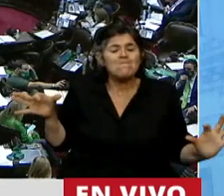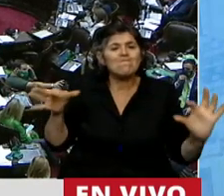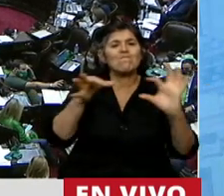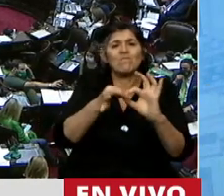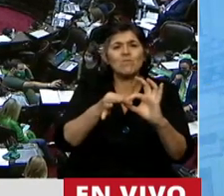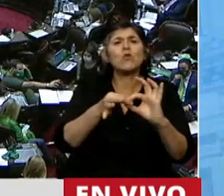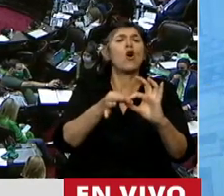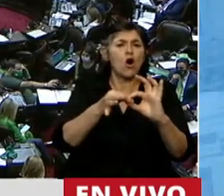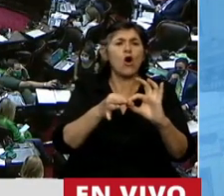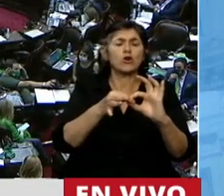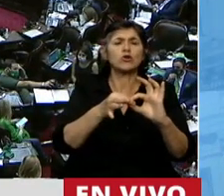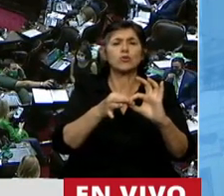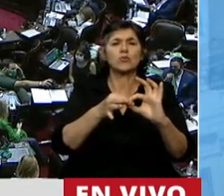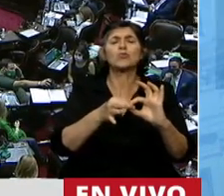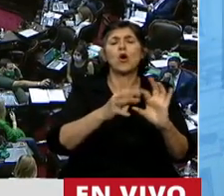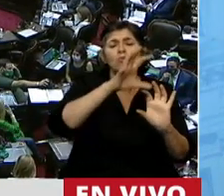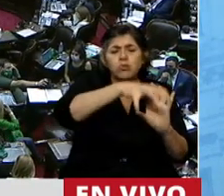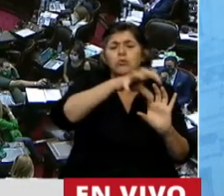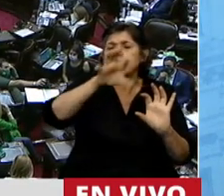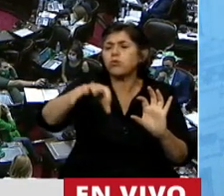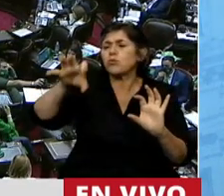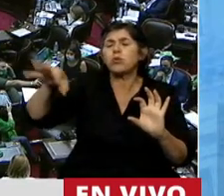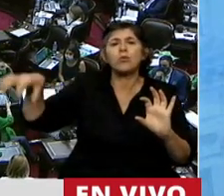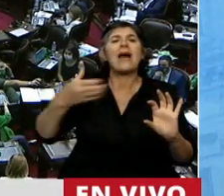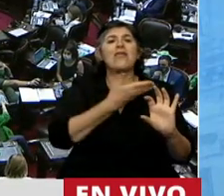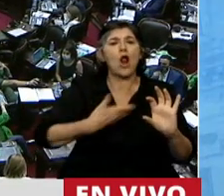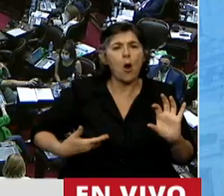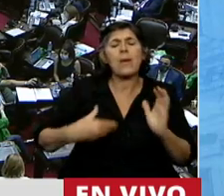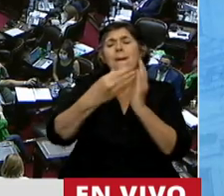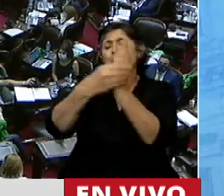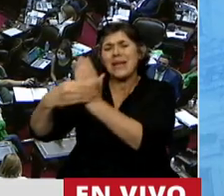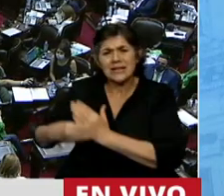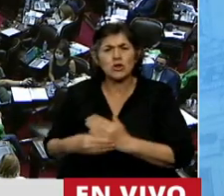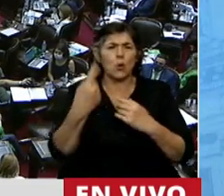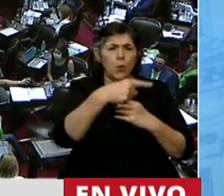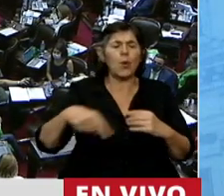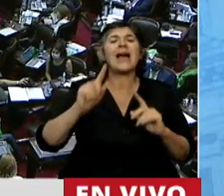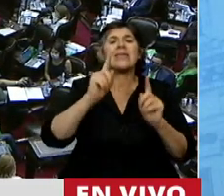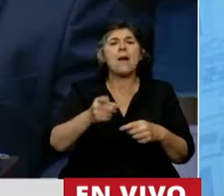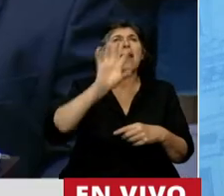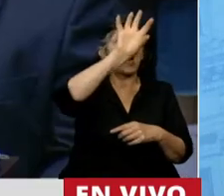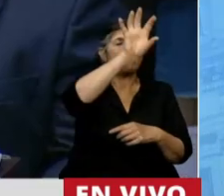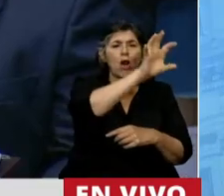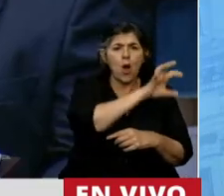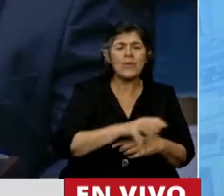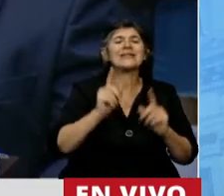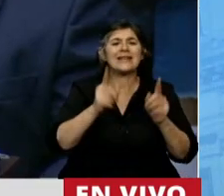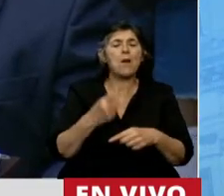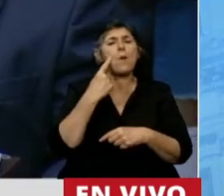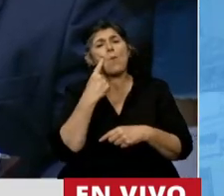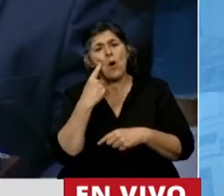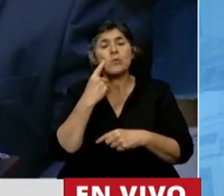con todos los estamentos gubernamentales y también con las provincias y también con los municipios y también con las